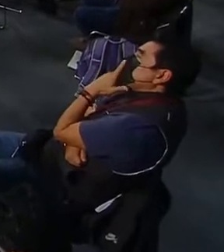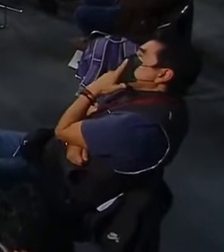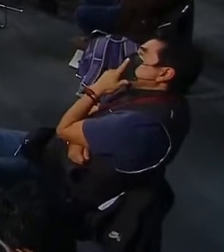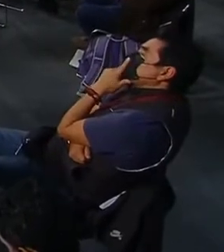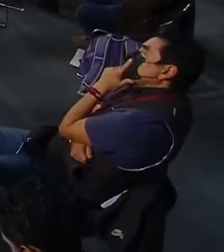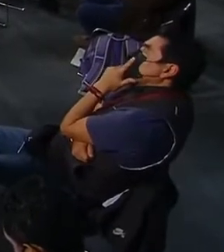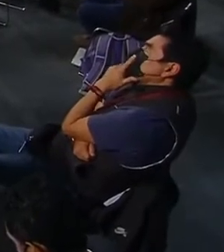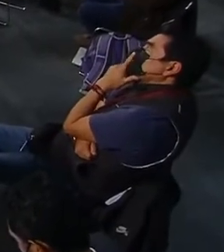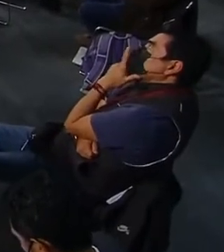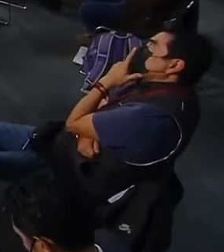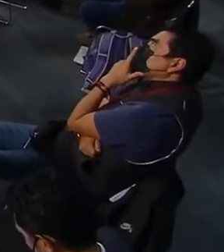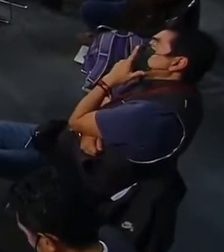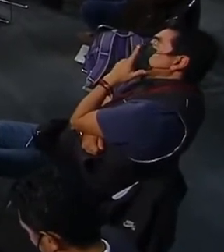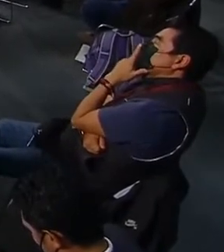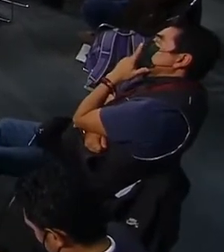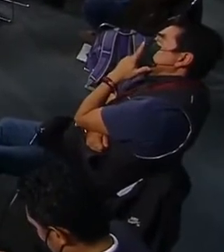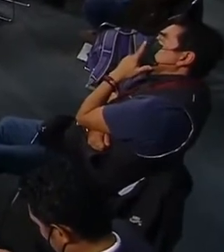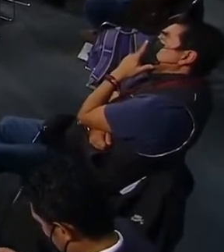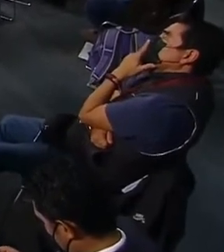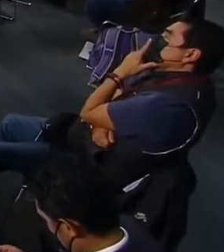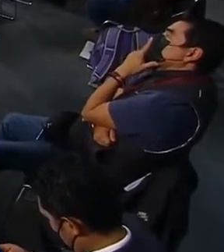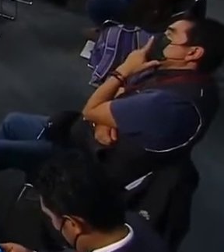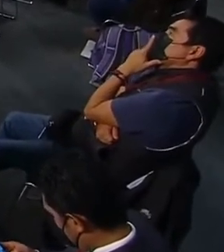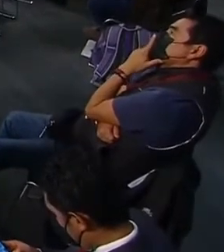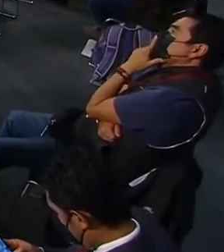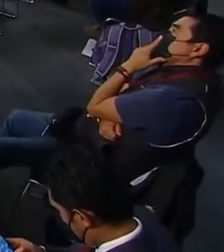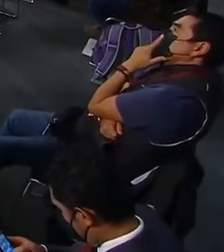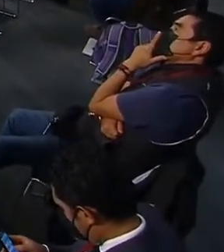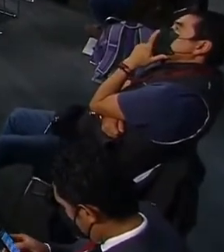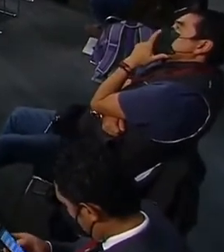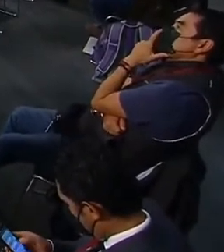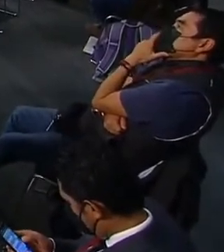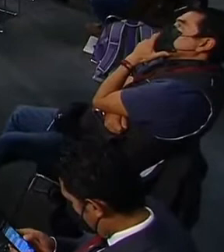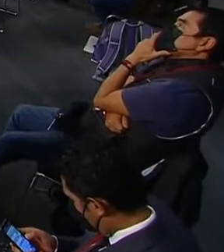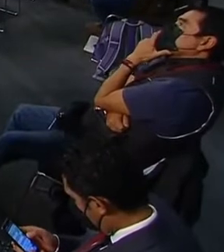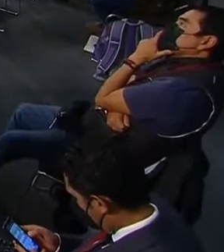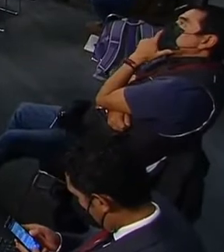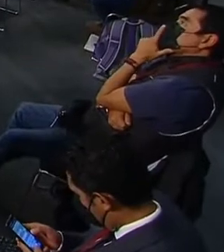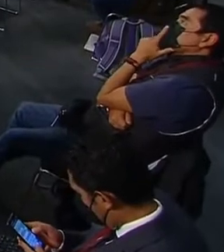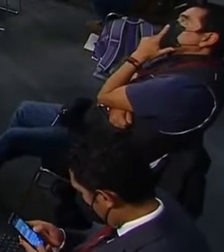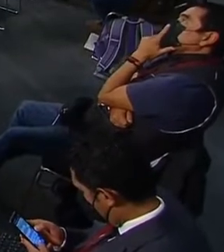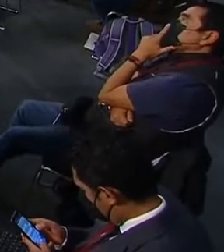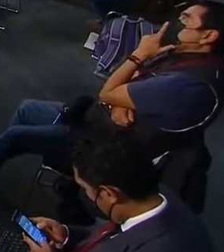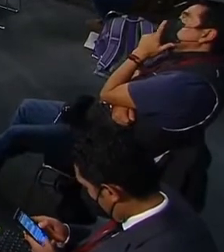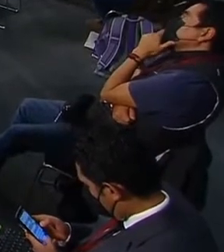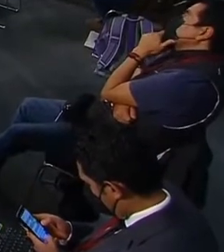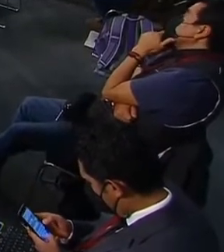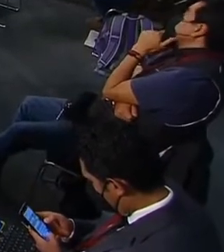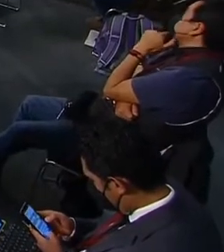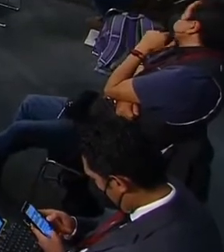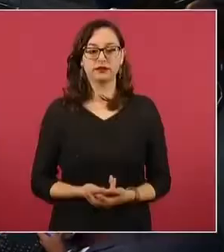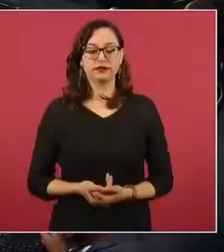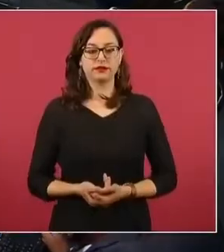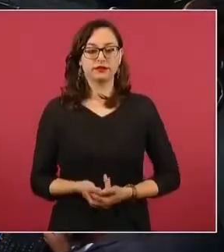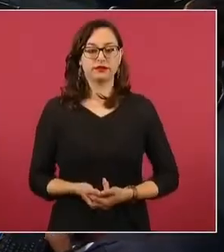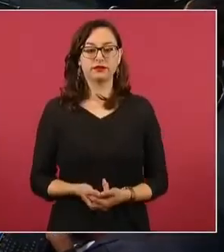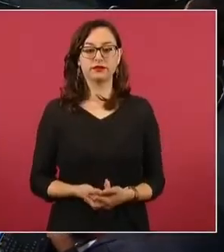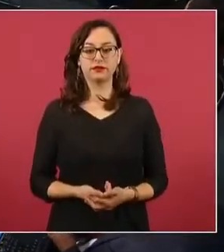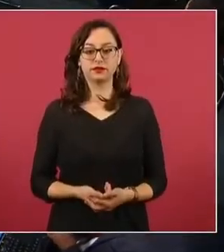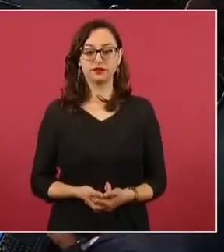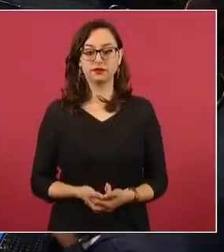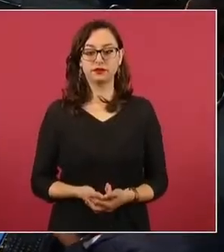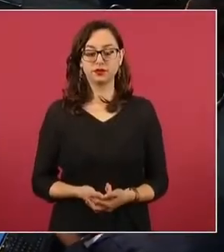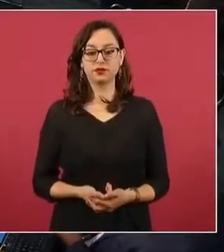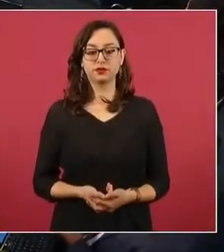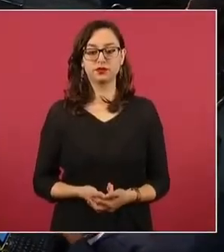no tener una salida hacia esta vía de comunicación, lo decía usted, no solamente para México y para el mundo. Y segundo,